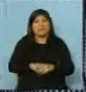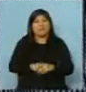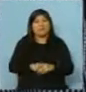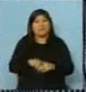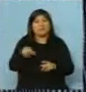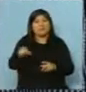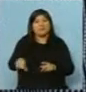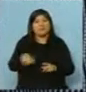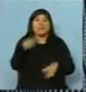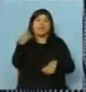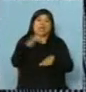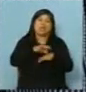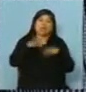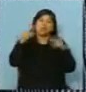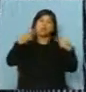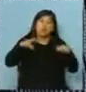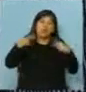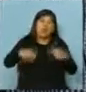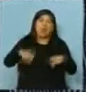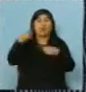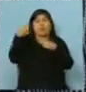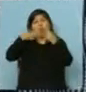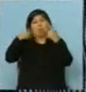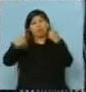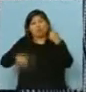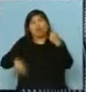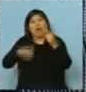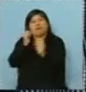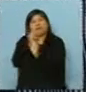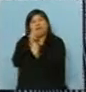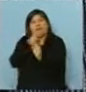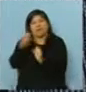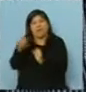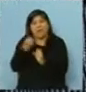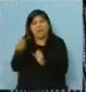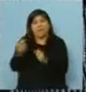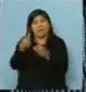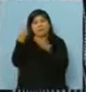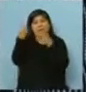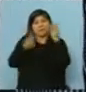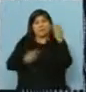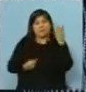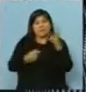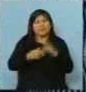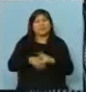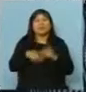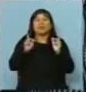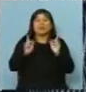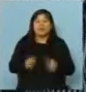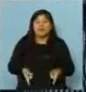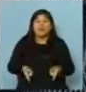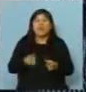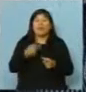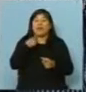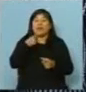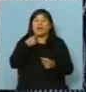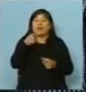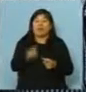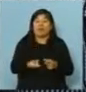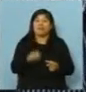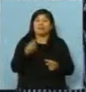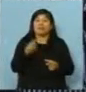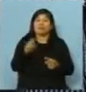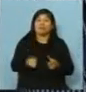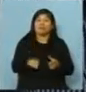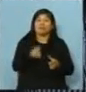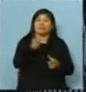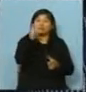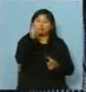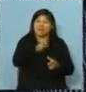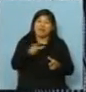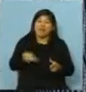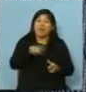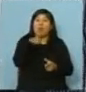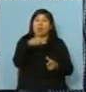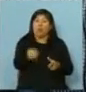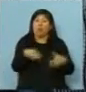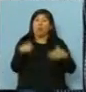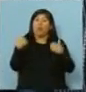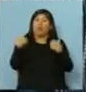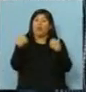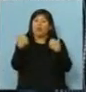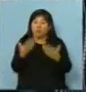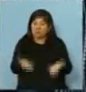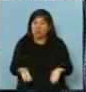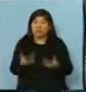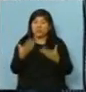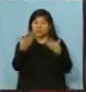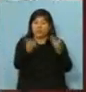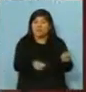el turismo, en la gente que pueda tener trabajo, pero le va a servir mucho a Jujuy, así que yo creo que son temas que